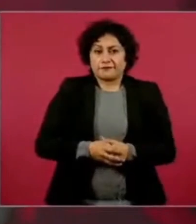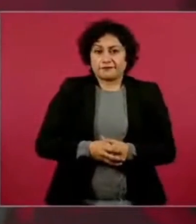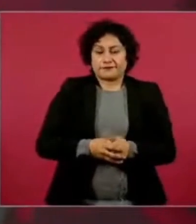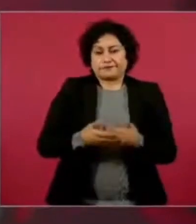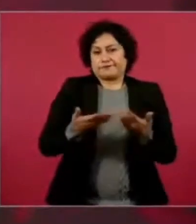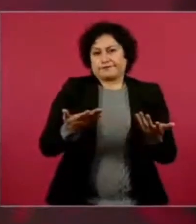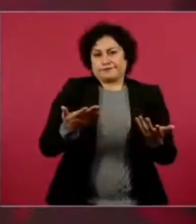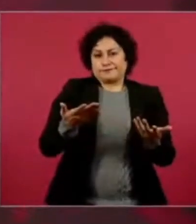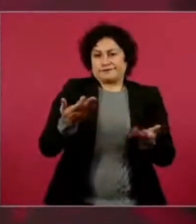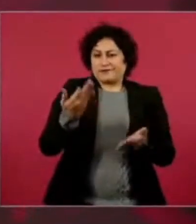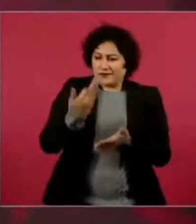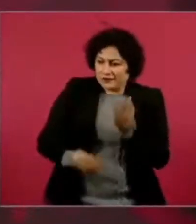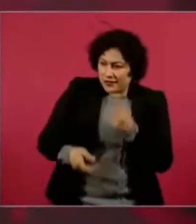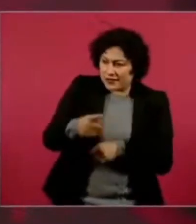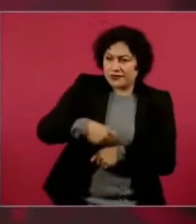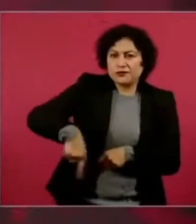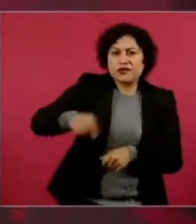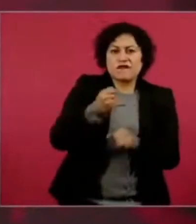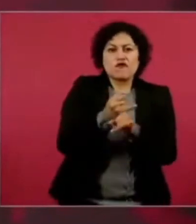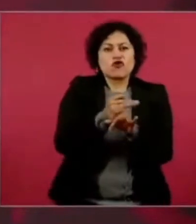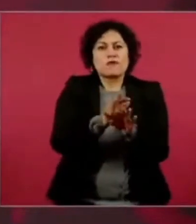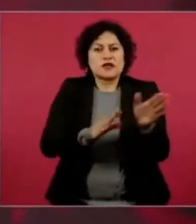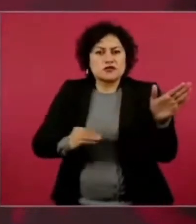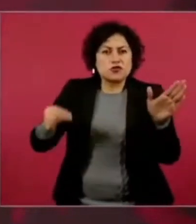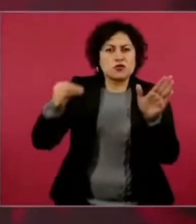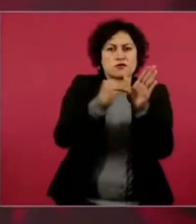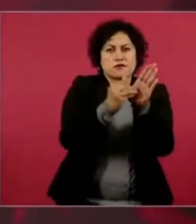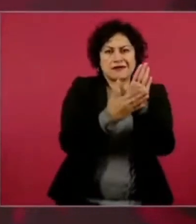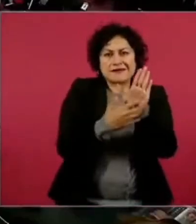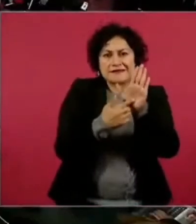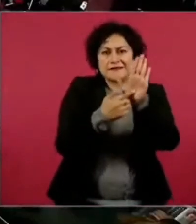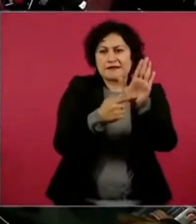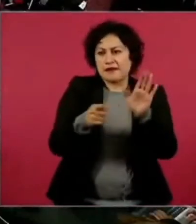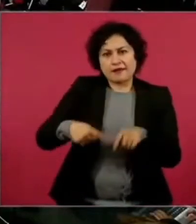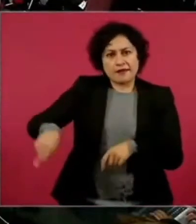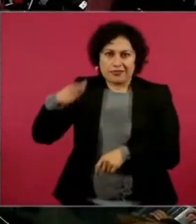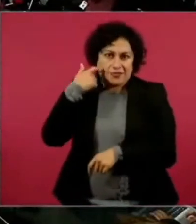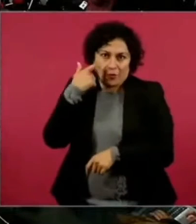porque no informan, porque no les conviene que se sepan las cosas.